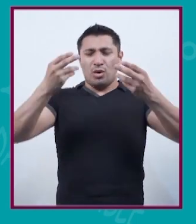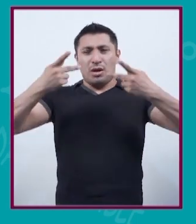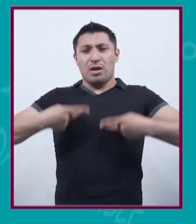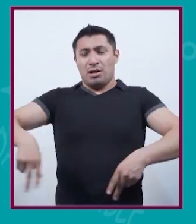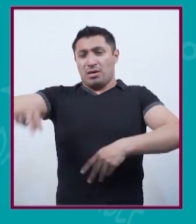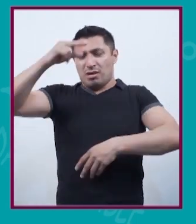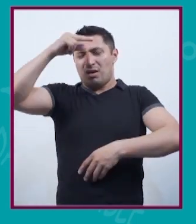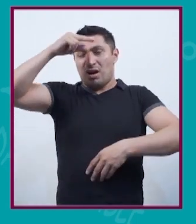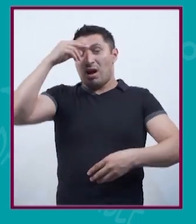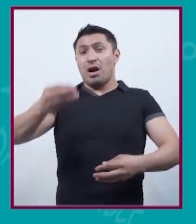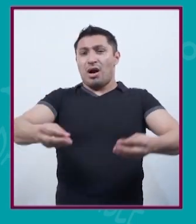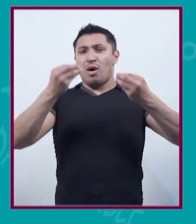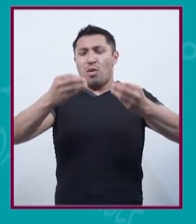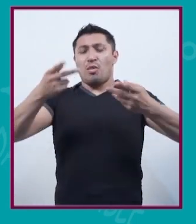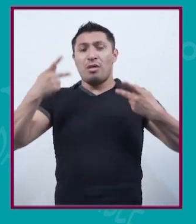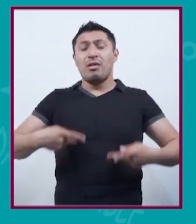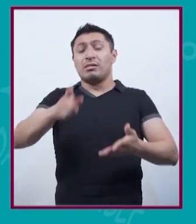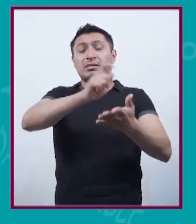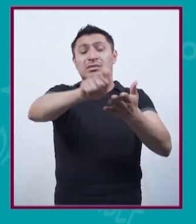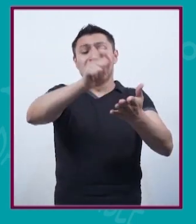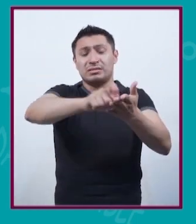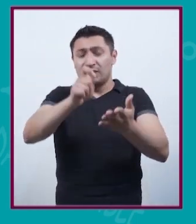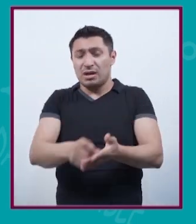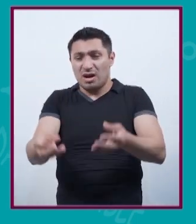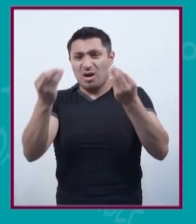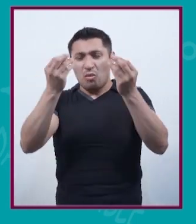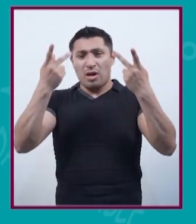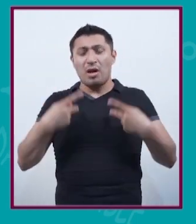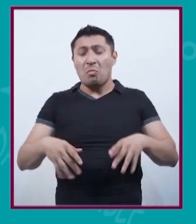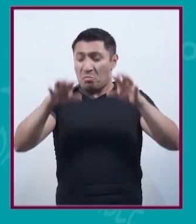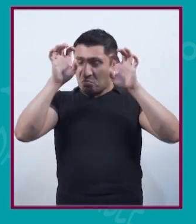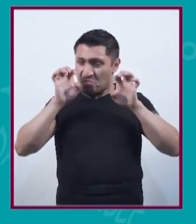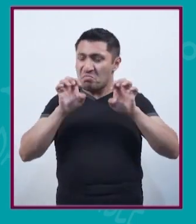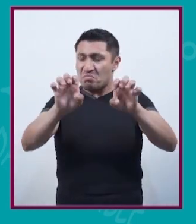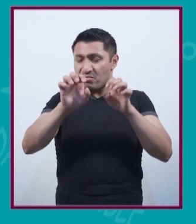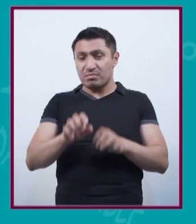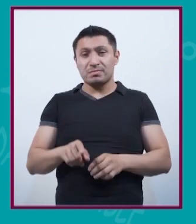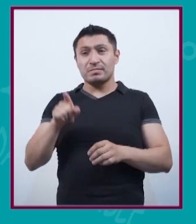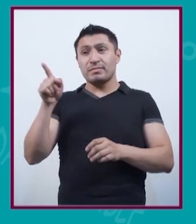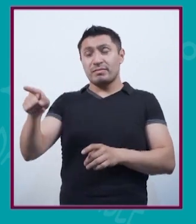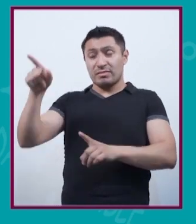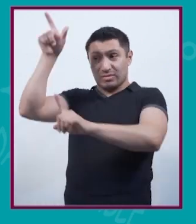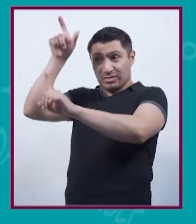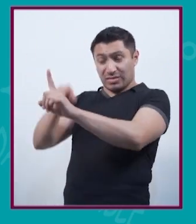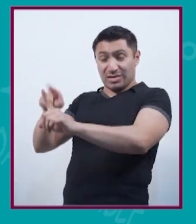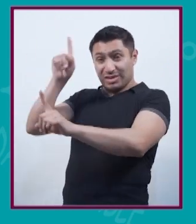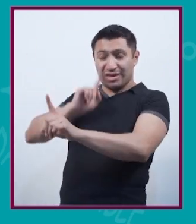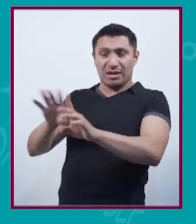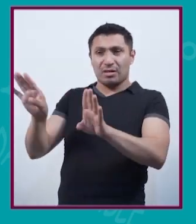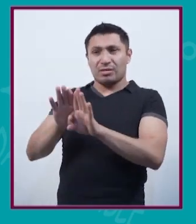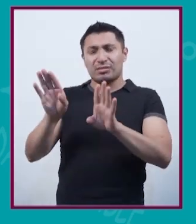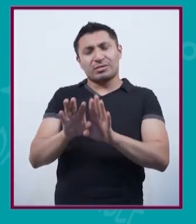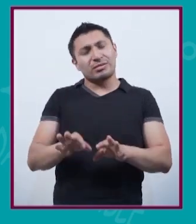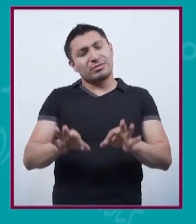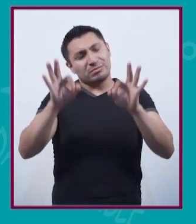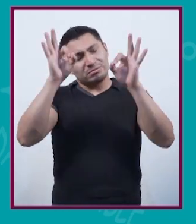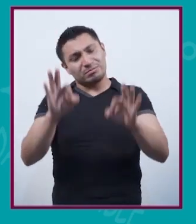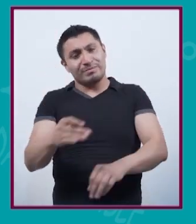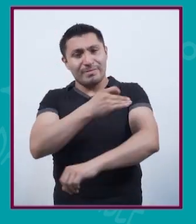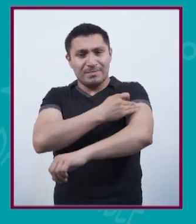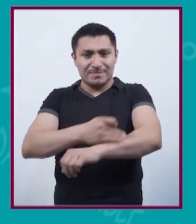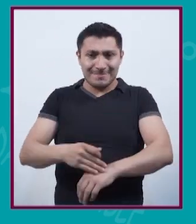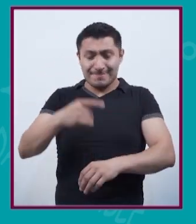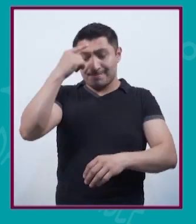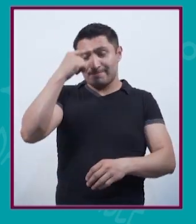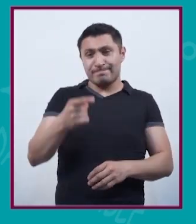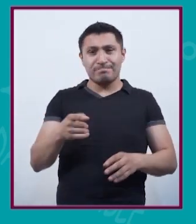Estados Unidos, y que conocía una gran cantidad de intelectuales, una gran cantidad de escritores, una gran cantidad de diplomáticos.